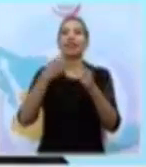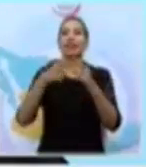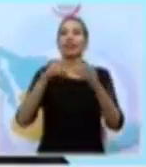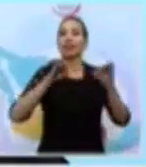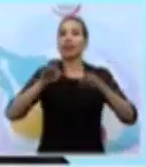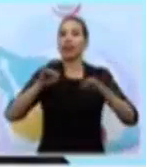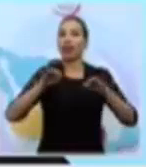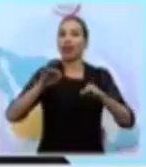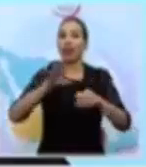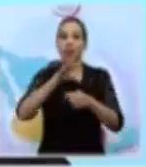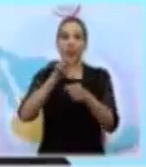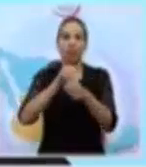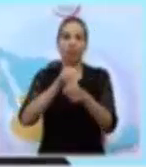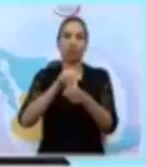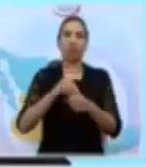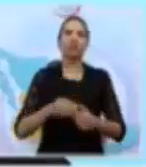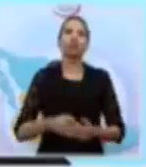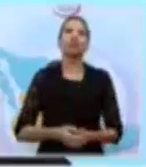trabajo,